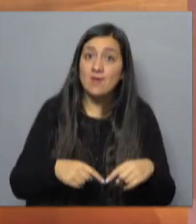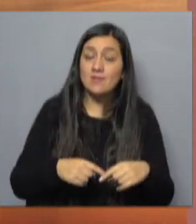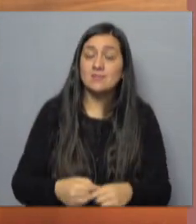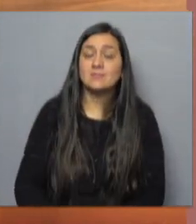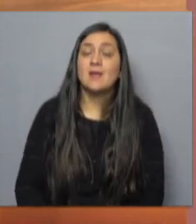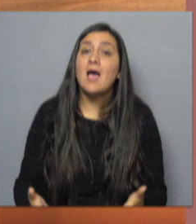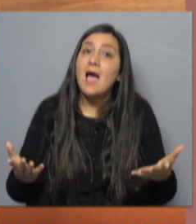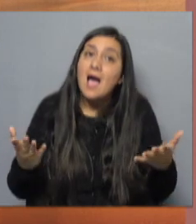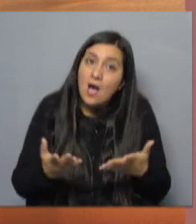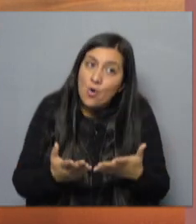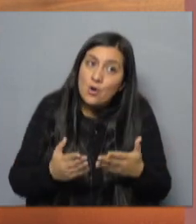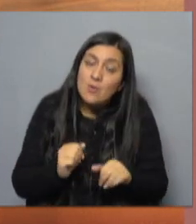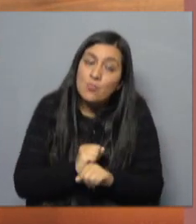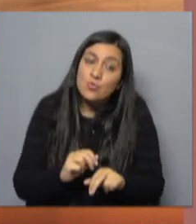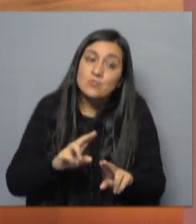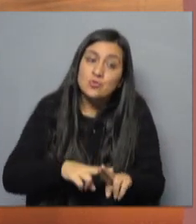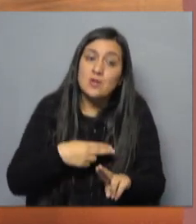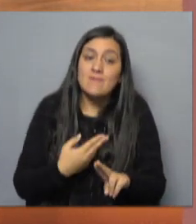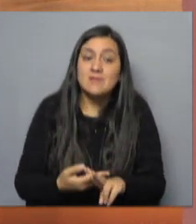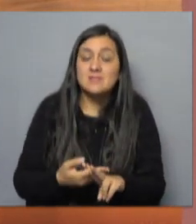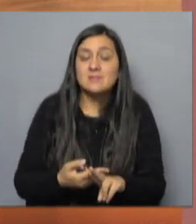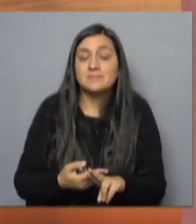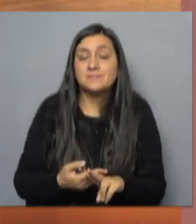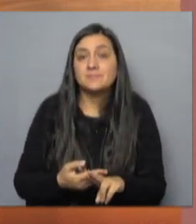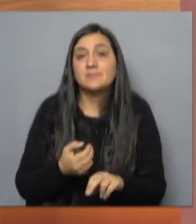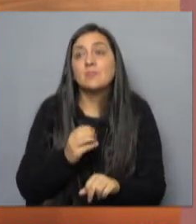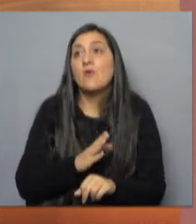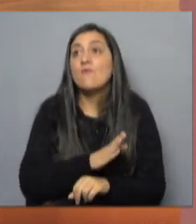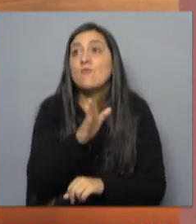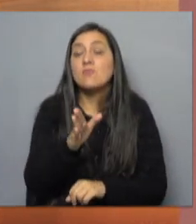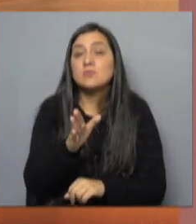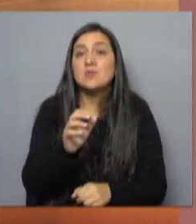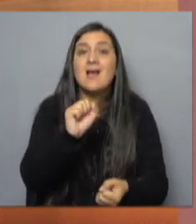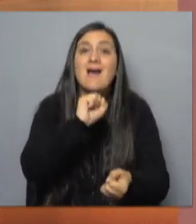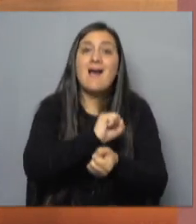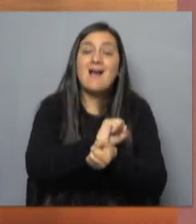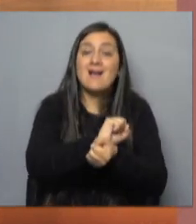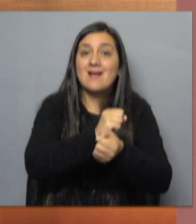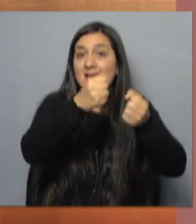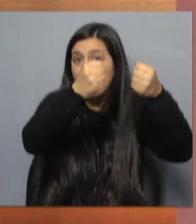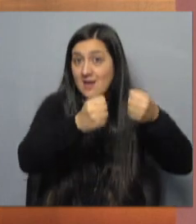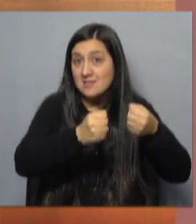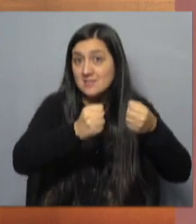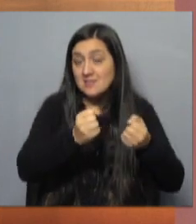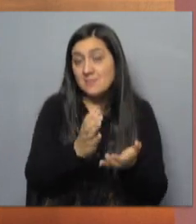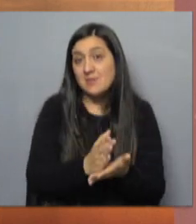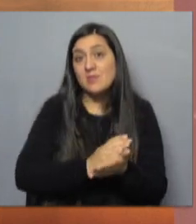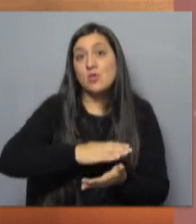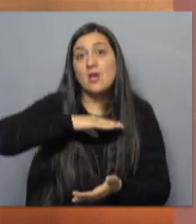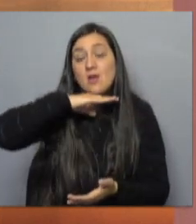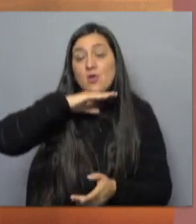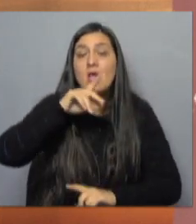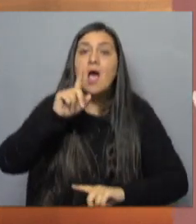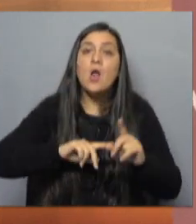entrar de nuevo, pero ahora no, fuimos a cárcel de Canelones. Algunas trabitas ahí por el tema del transporte, pero